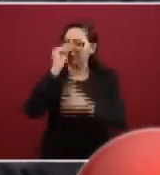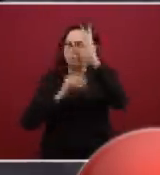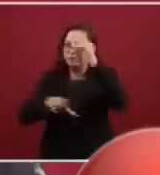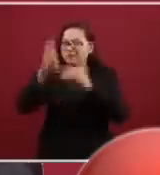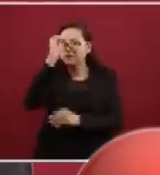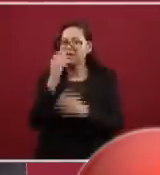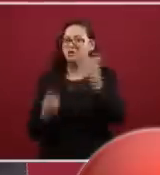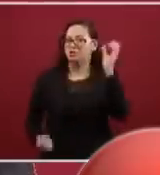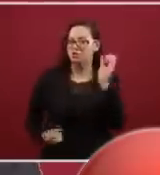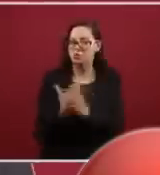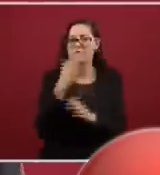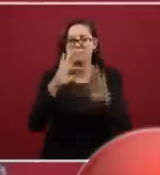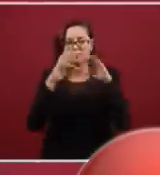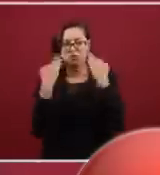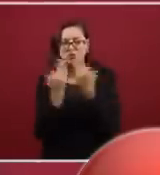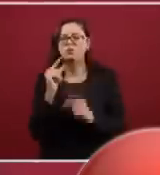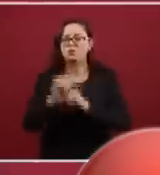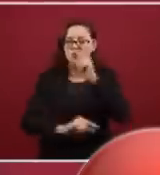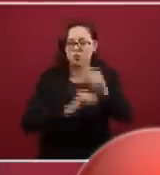la relación con los medios,